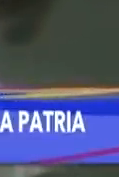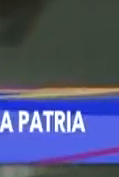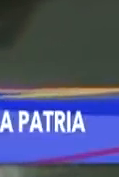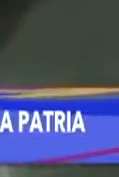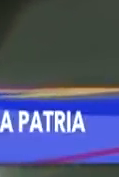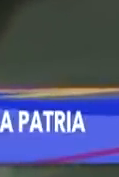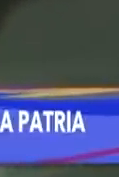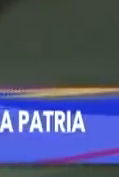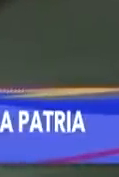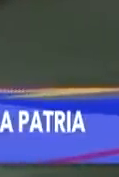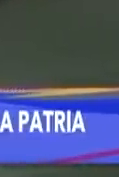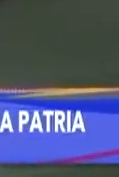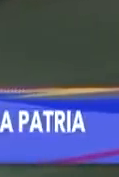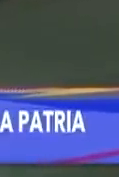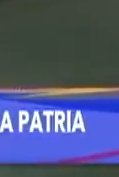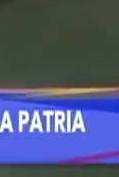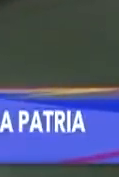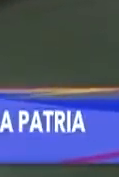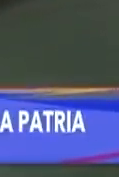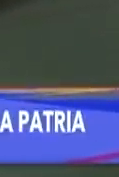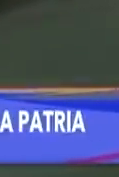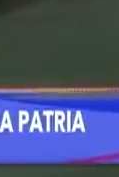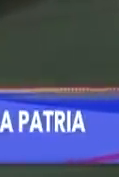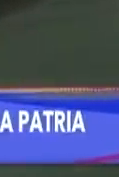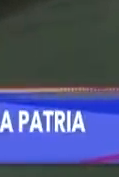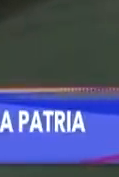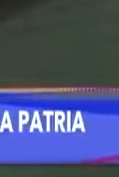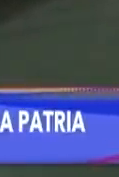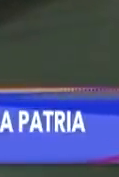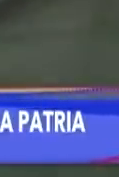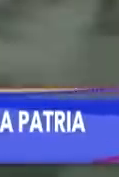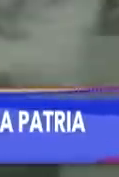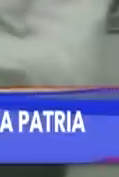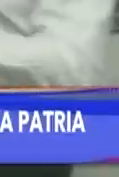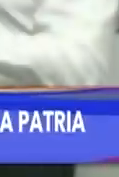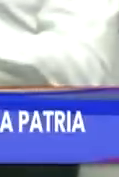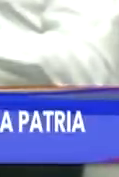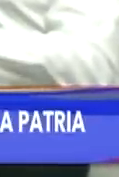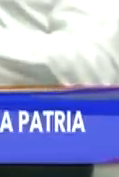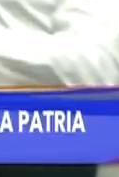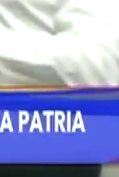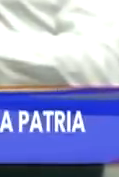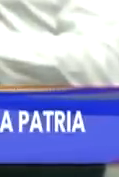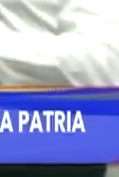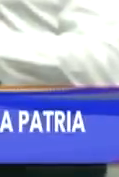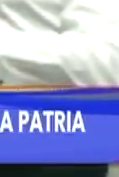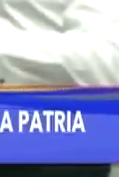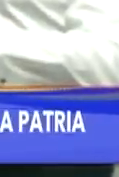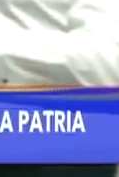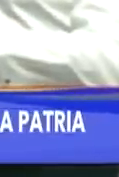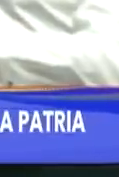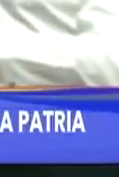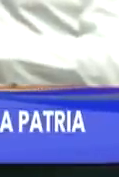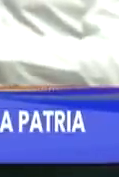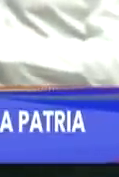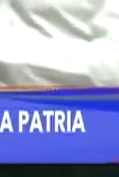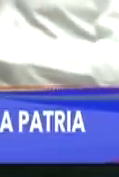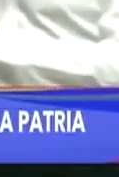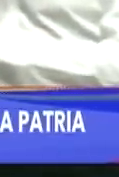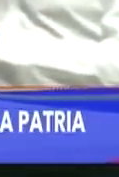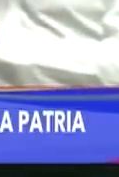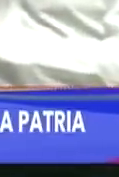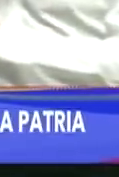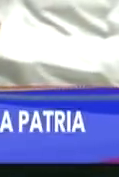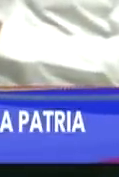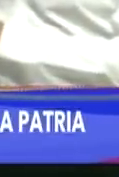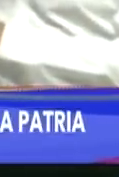nombre de nuestro gobierno revolucionario. Hernán, ¿qué nos dice tu experiencia? Bueno, ante nada, agradecido con el presidente y con ustedes,